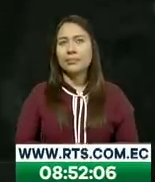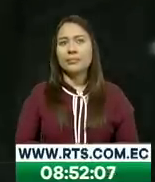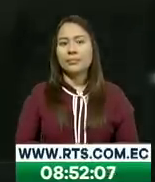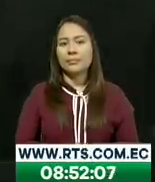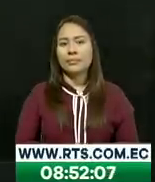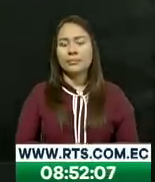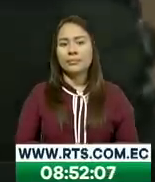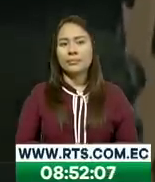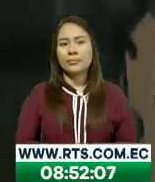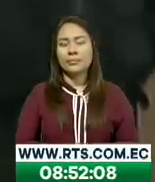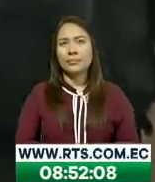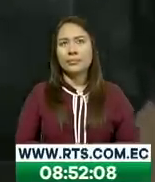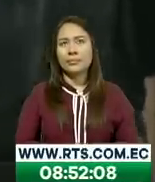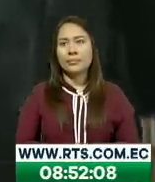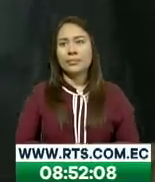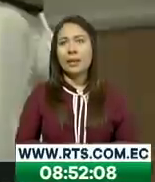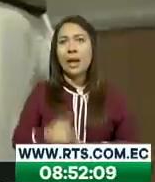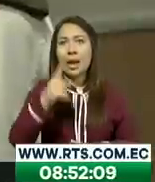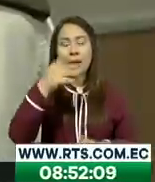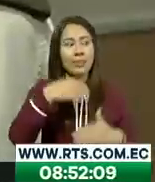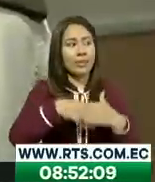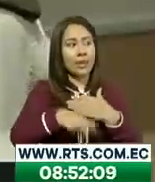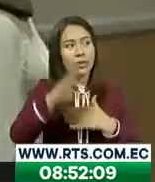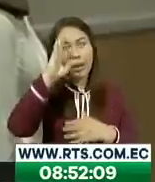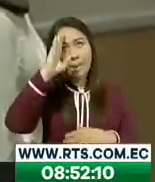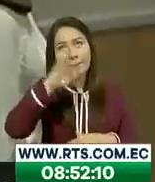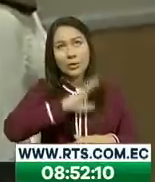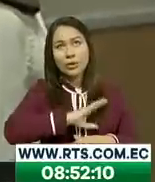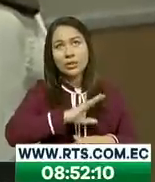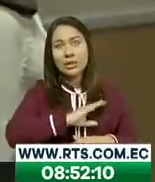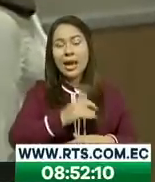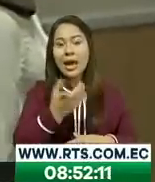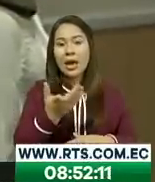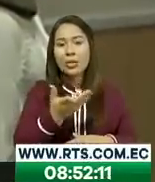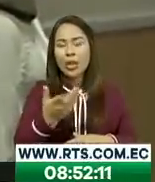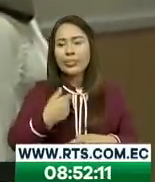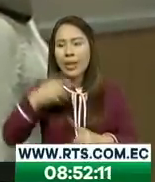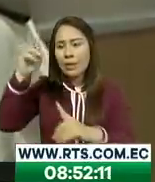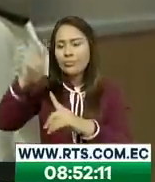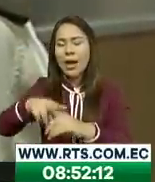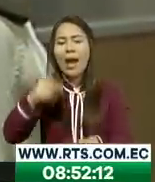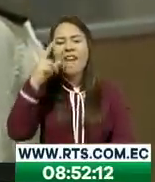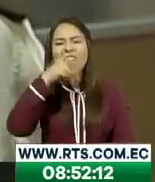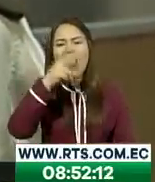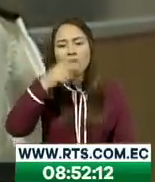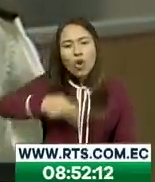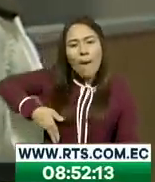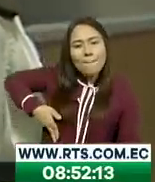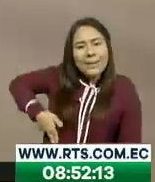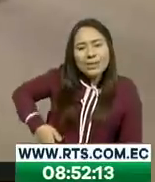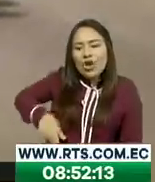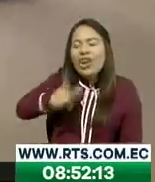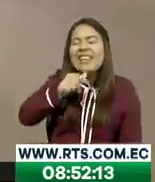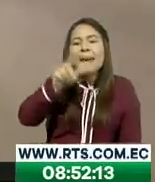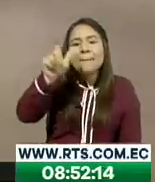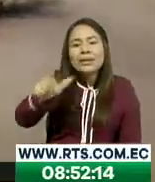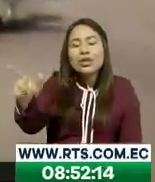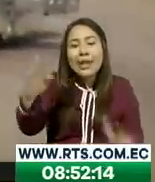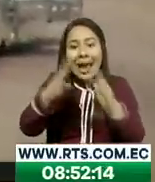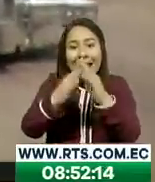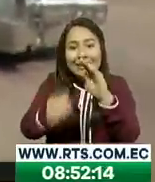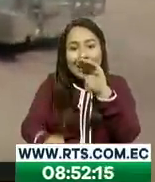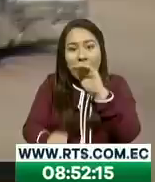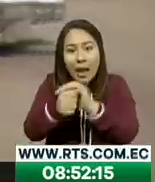personas. En el interior del domicilio es que se encuentran las dos armas de juguete, aparentemente de juguete, y una